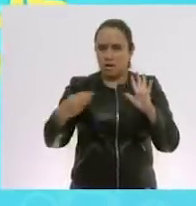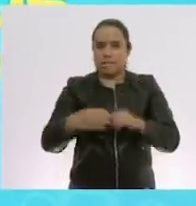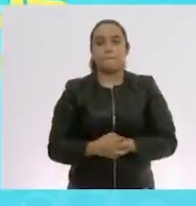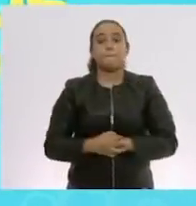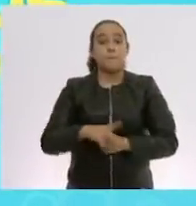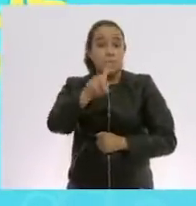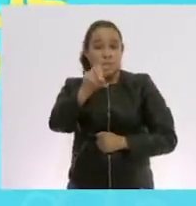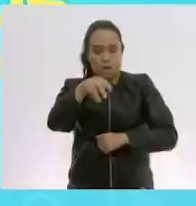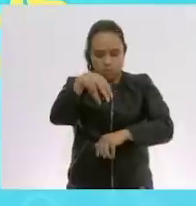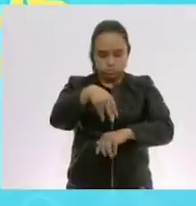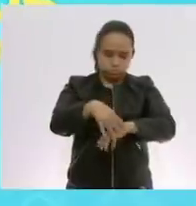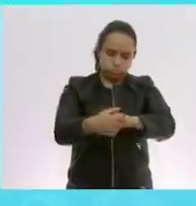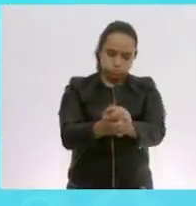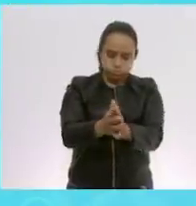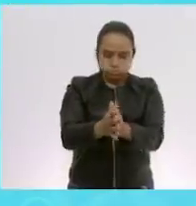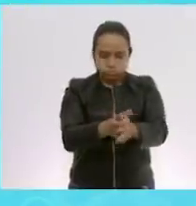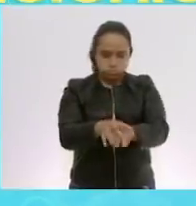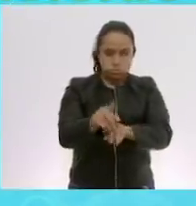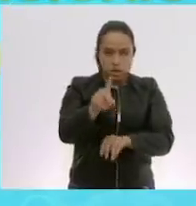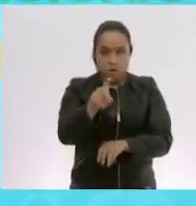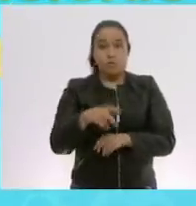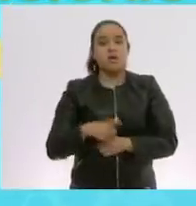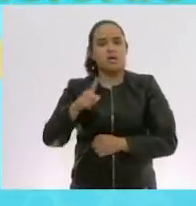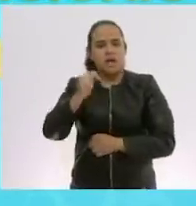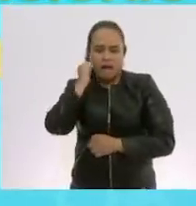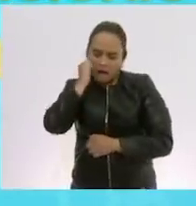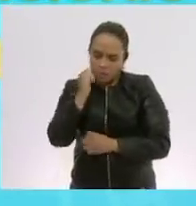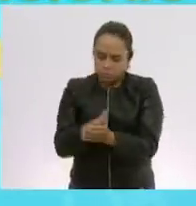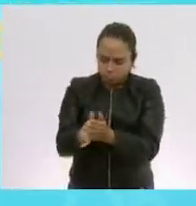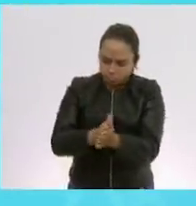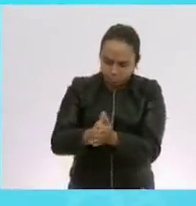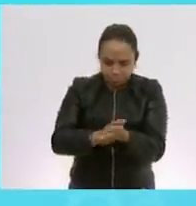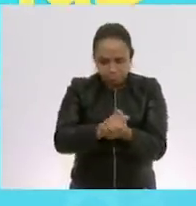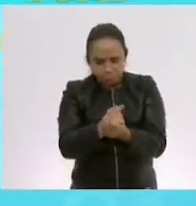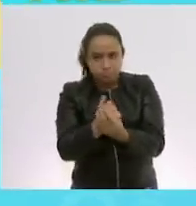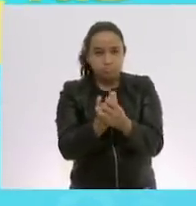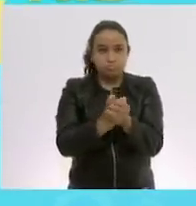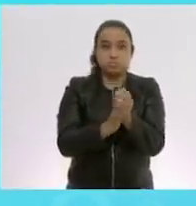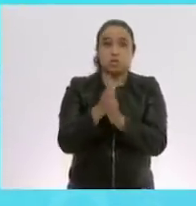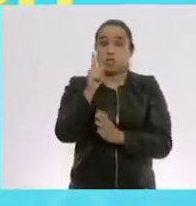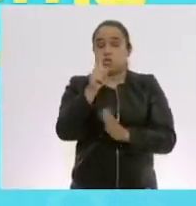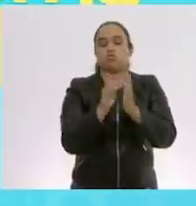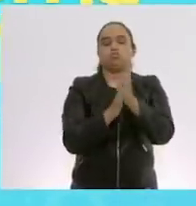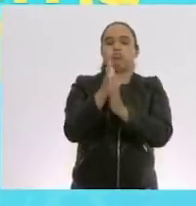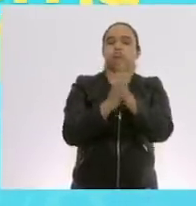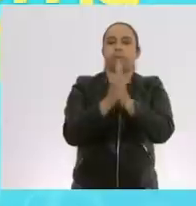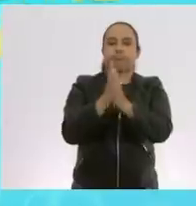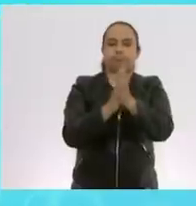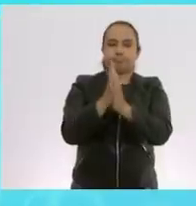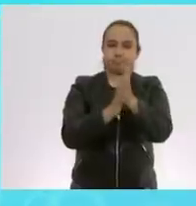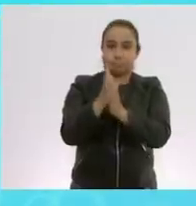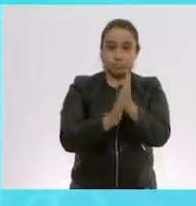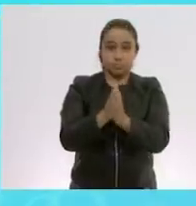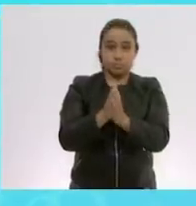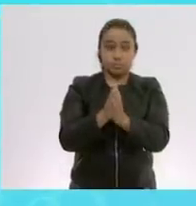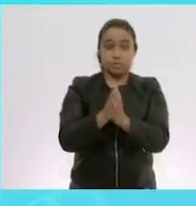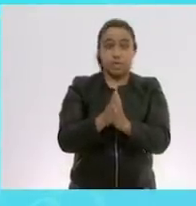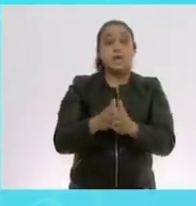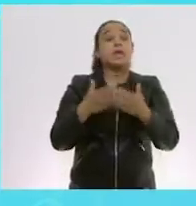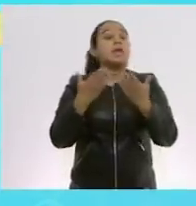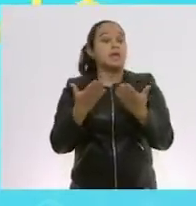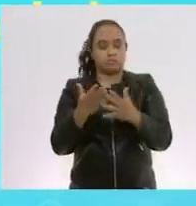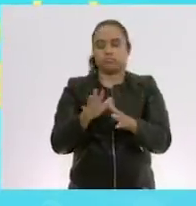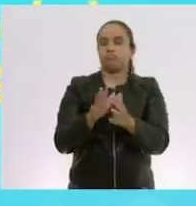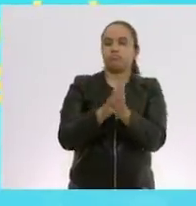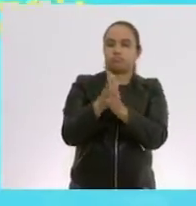tus manos. Usa suficiente jabón. Frota tus palmas una con la otra. Ahora, frota